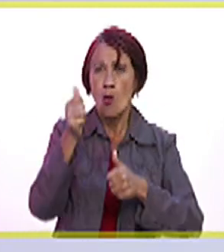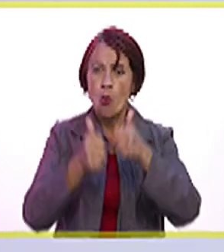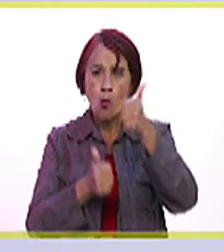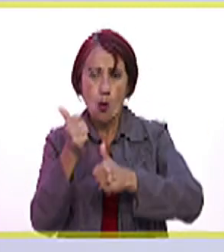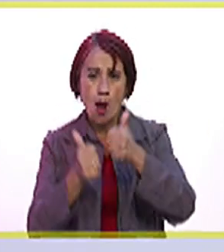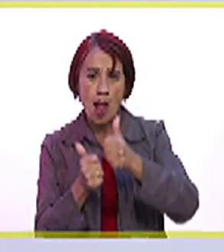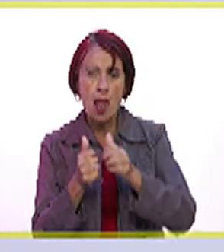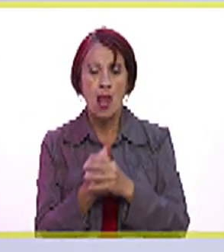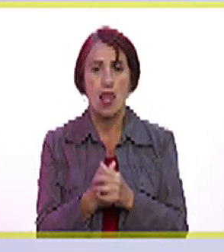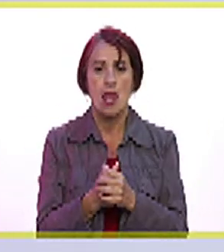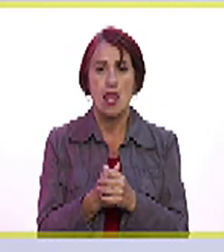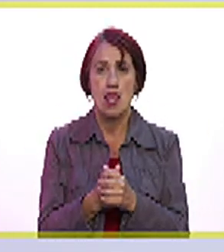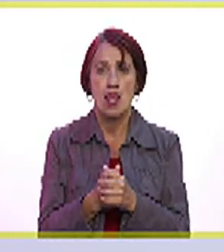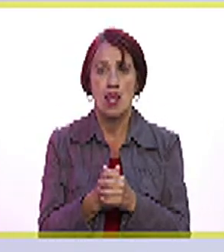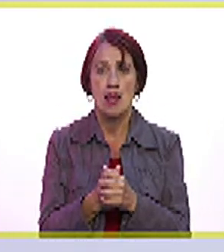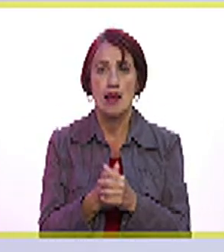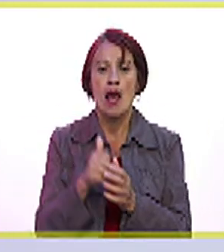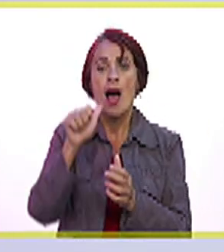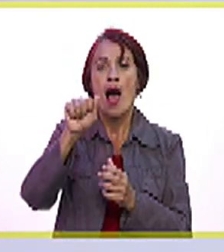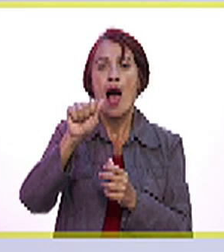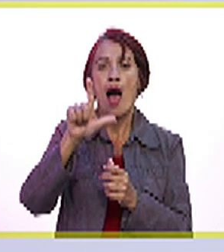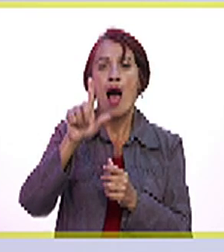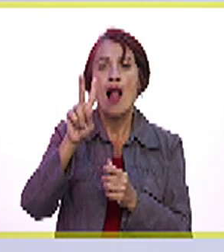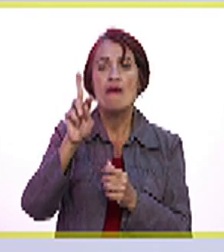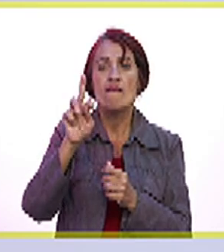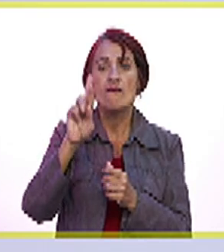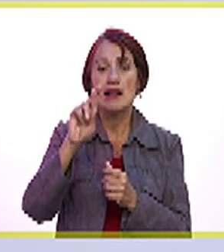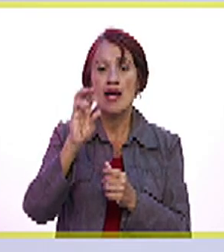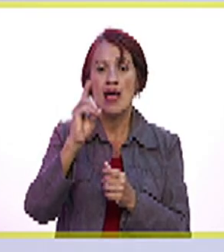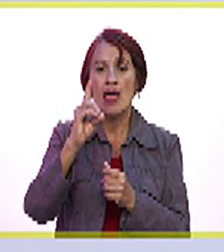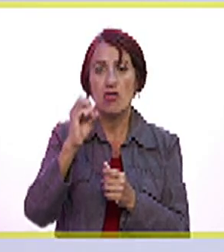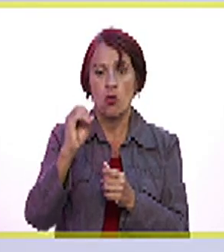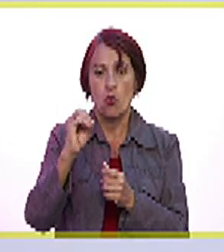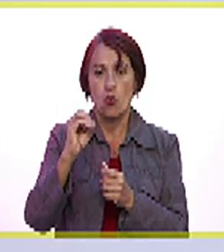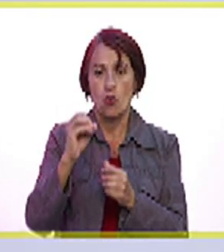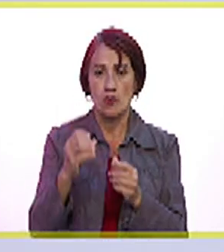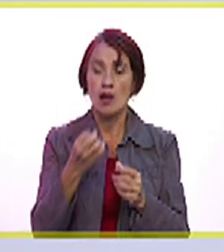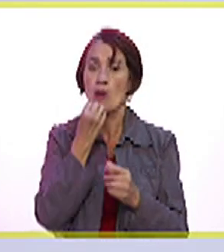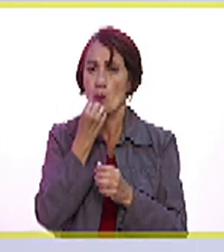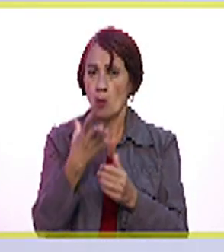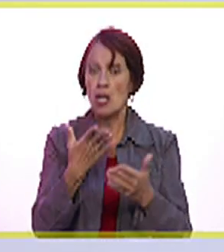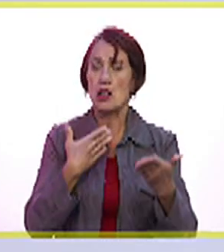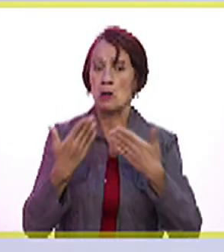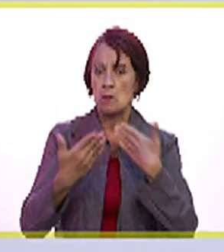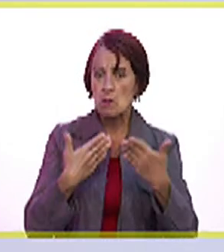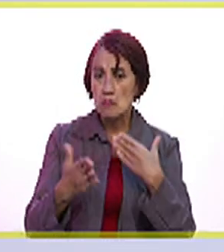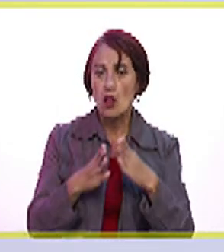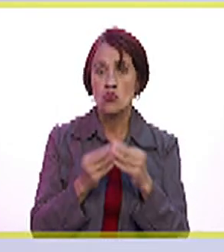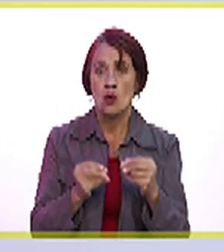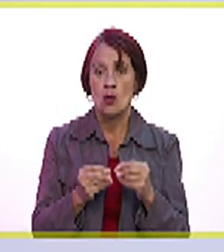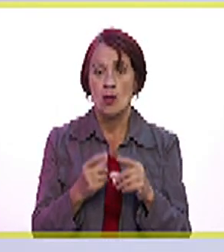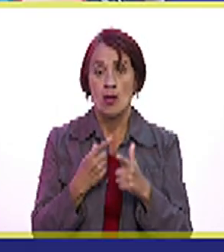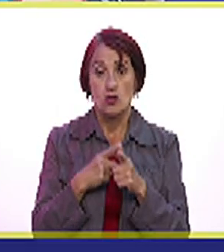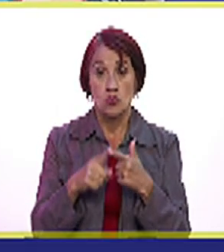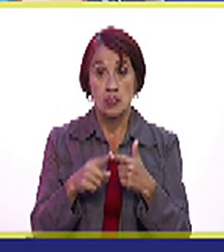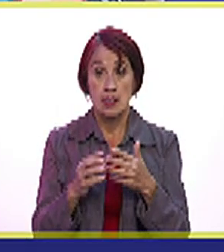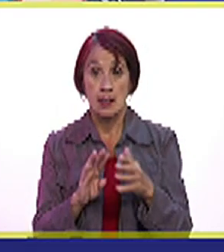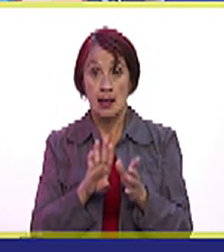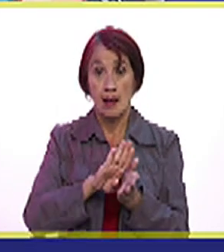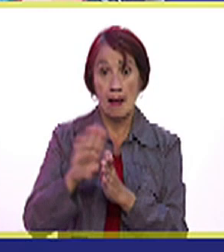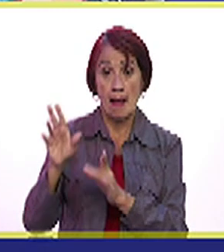than Alfredo, supongamos, es nicer. ¿Okay? Nicer. Y si es superlativo,